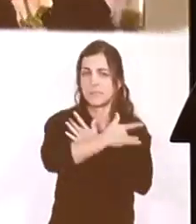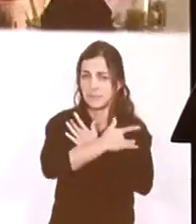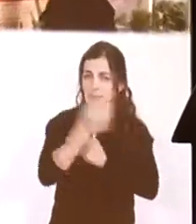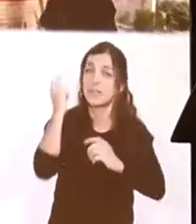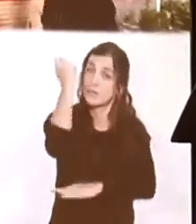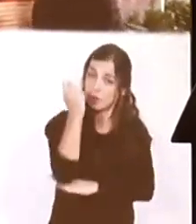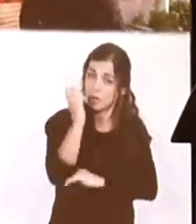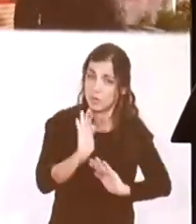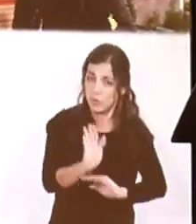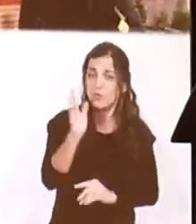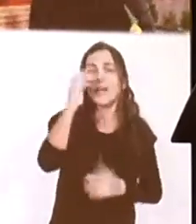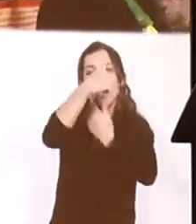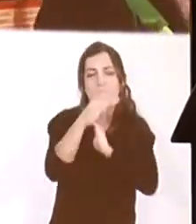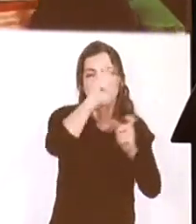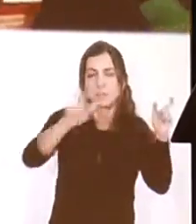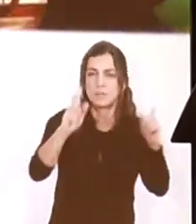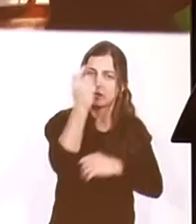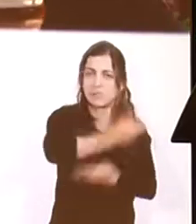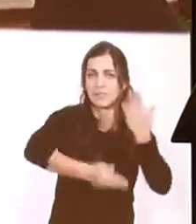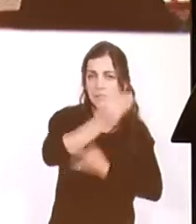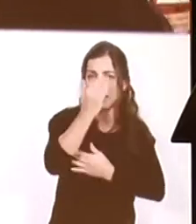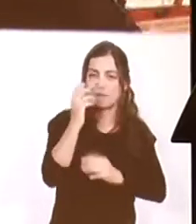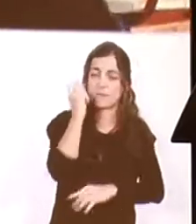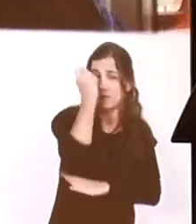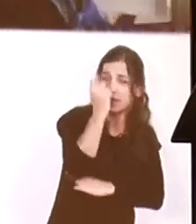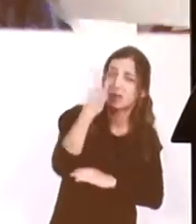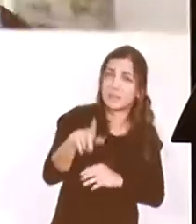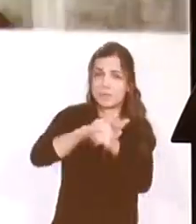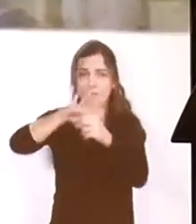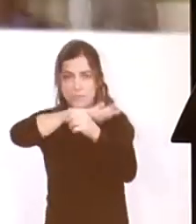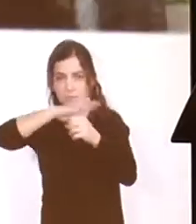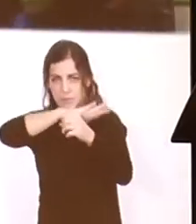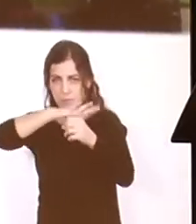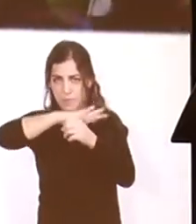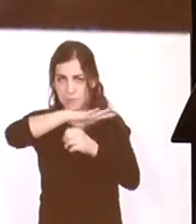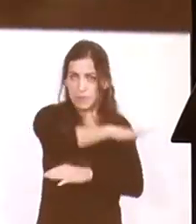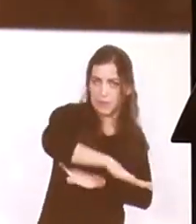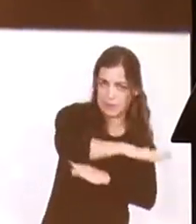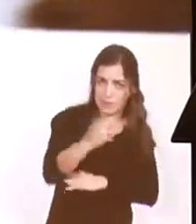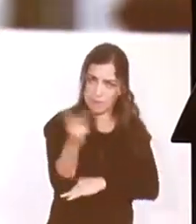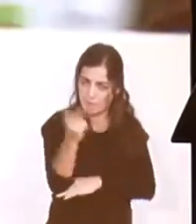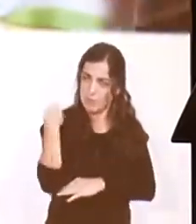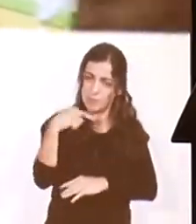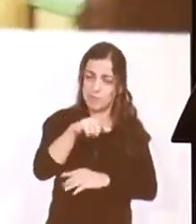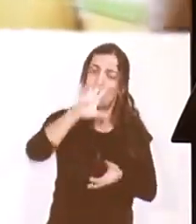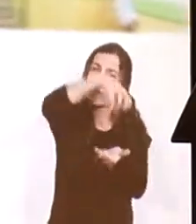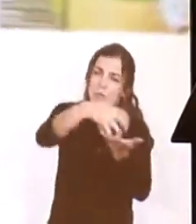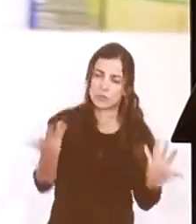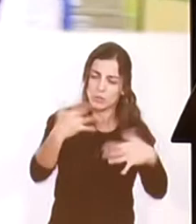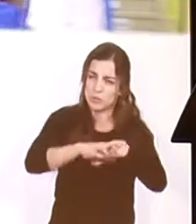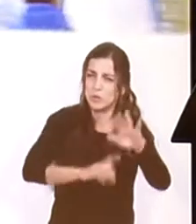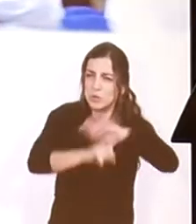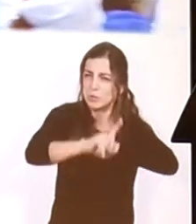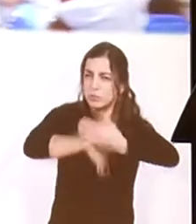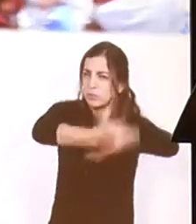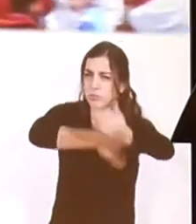obtenía su premio a más de 35 años de trabajo, inclusión e igualdad de todos los que conforman la familia del